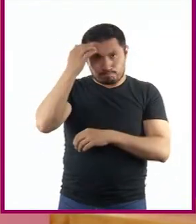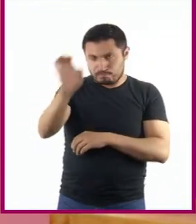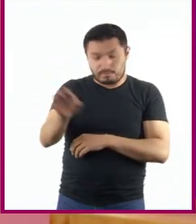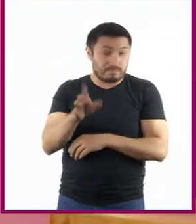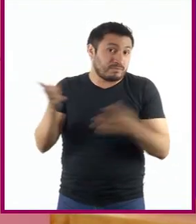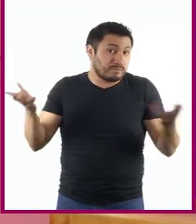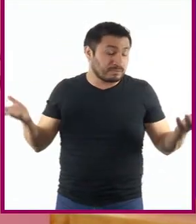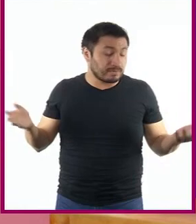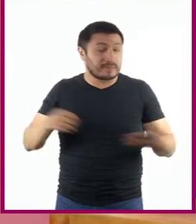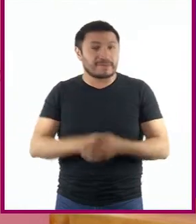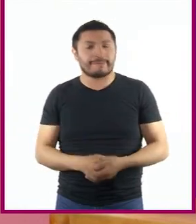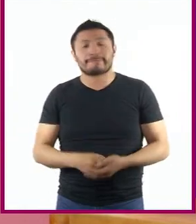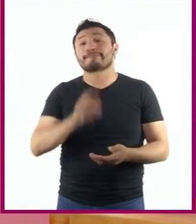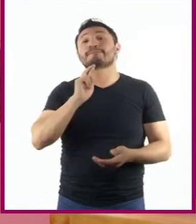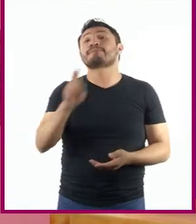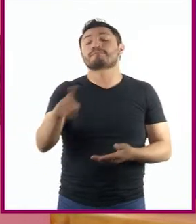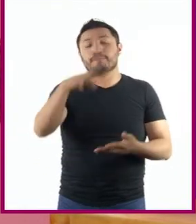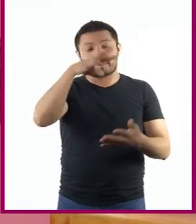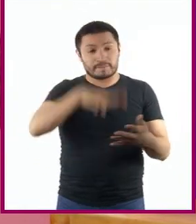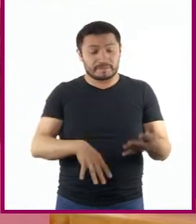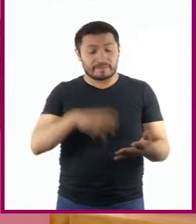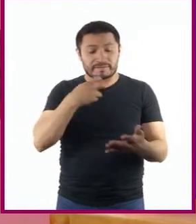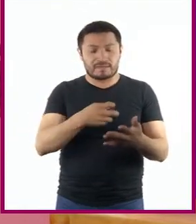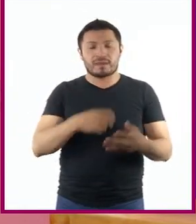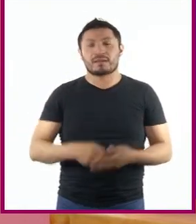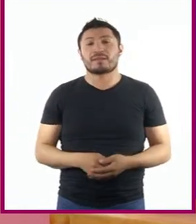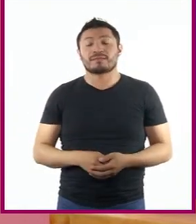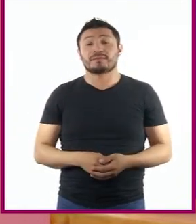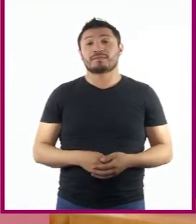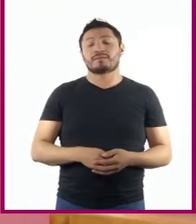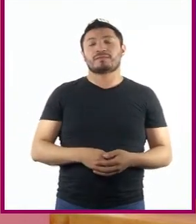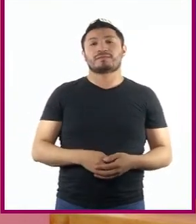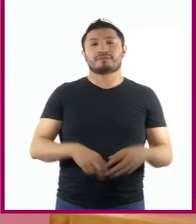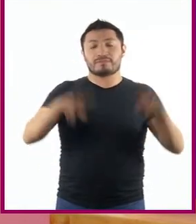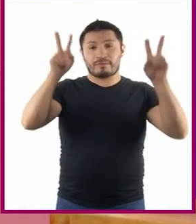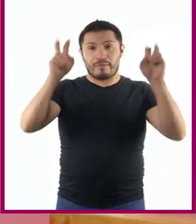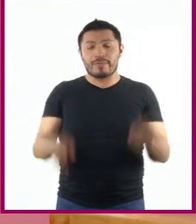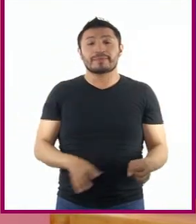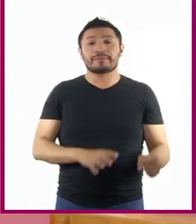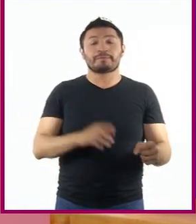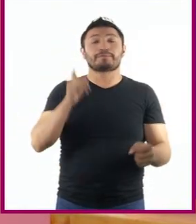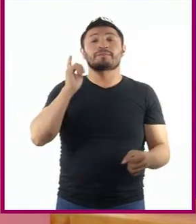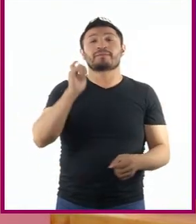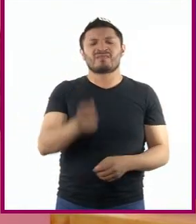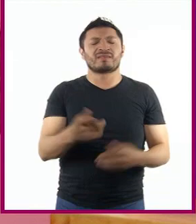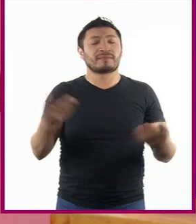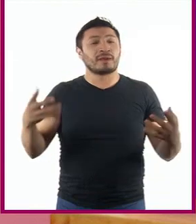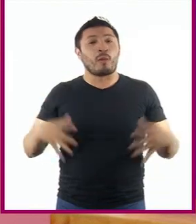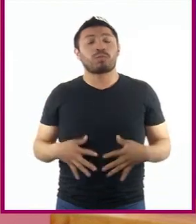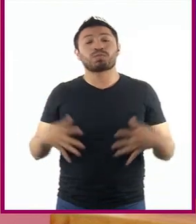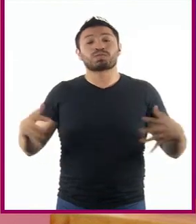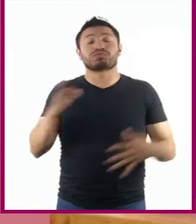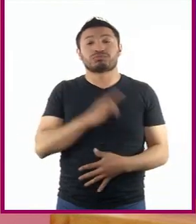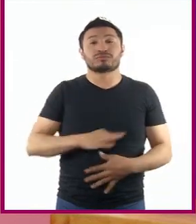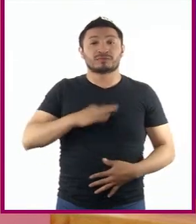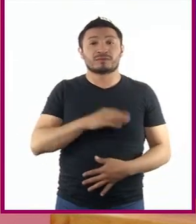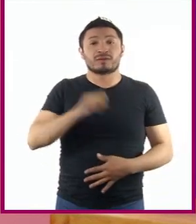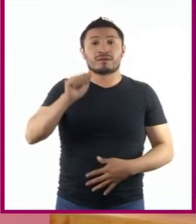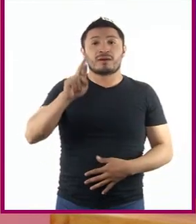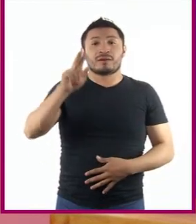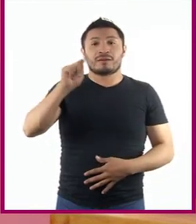parece si leemos juntos el siguiente fragmento del texto, intitulado ¿Y qué fue del gordito feliz?, de Arturo